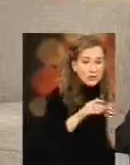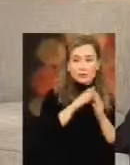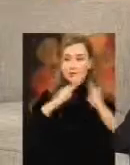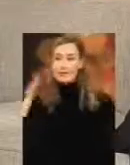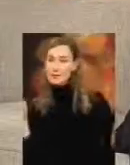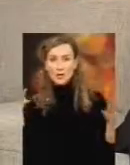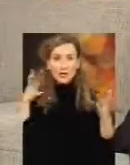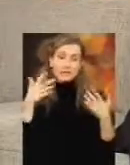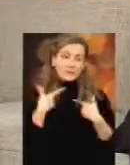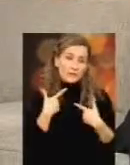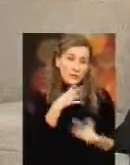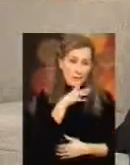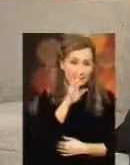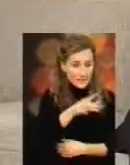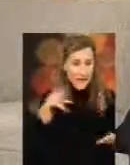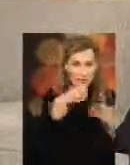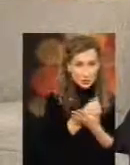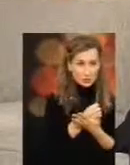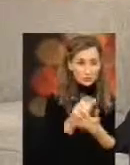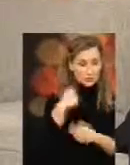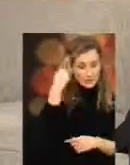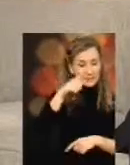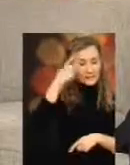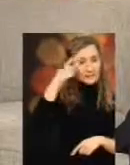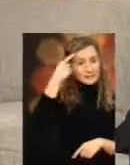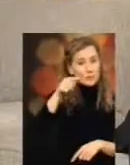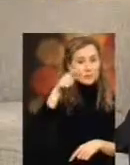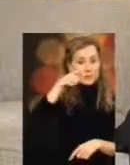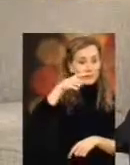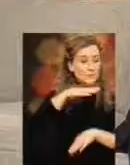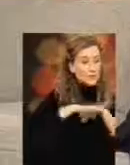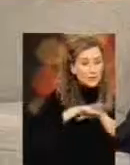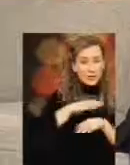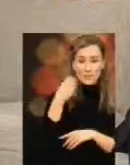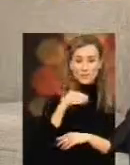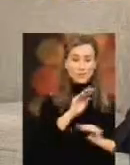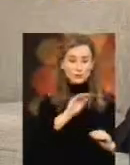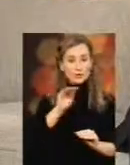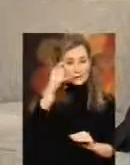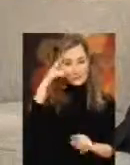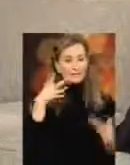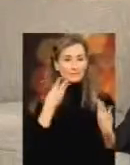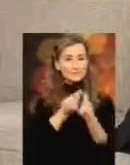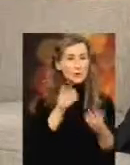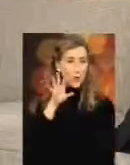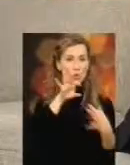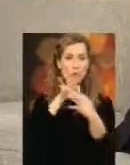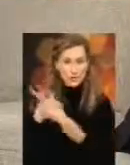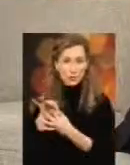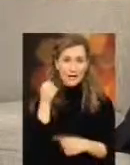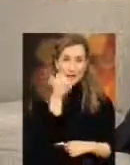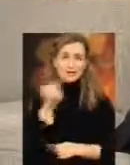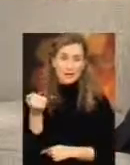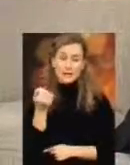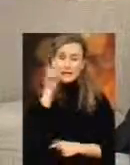empresarios que lo están pasando mal. Quiero decirles que su gobierno y su presidente está con ellos. Y desde luego a los trabajadores